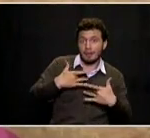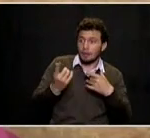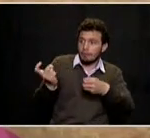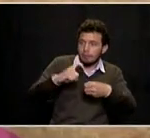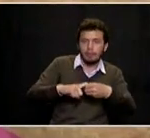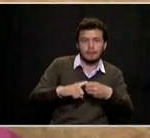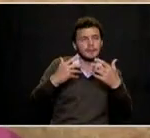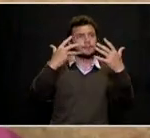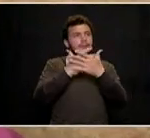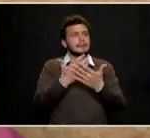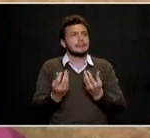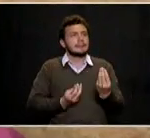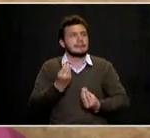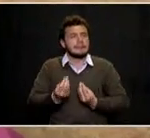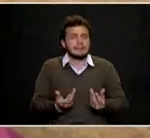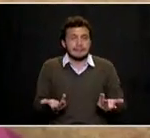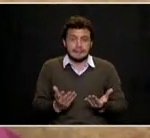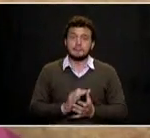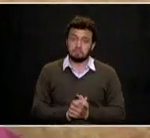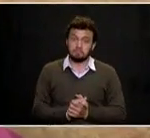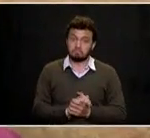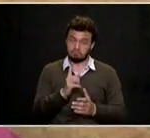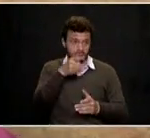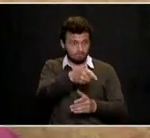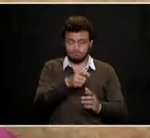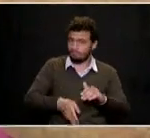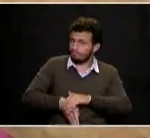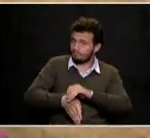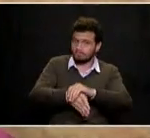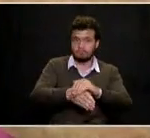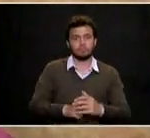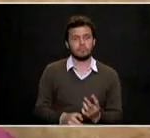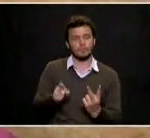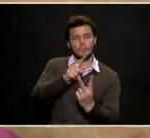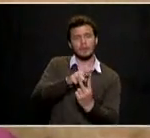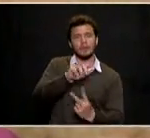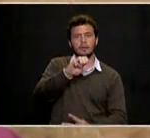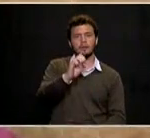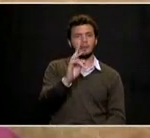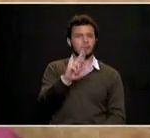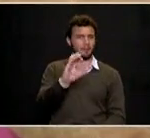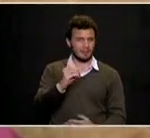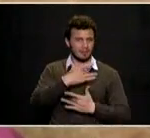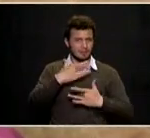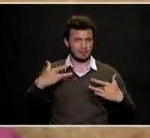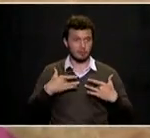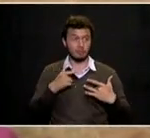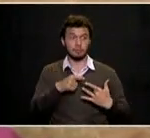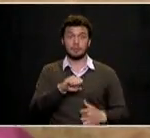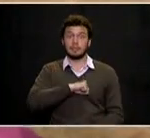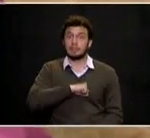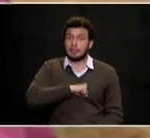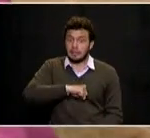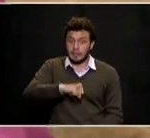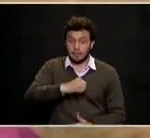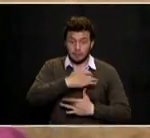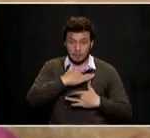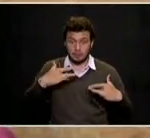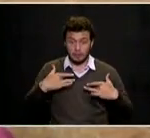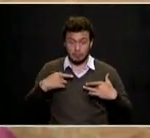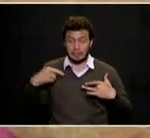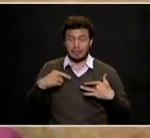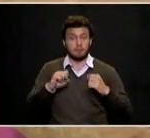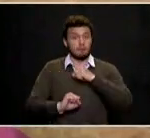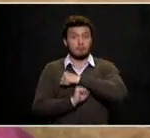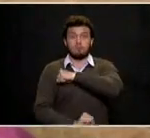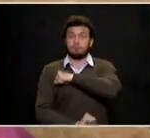metrosalud hay que invertirle suman muy fuertes para mejorar el derecho a la salud que un derecho fundamental no se puede admitir que el